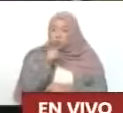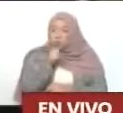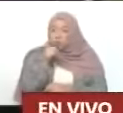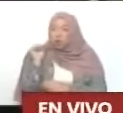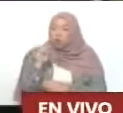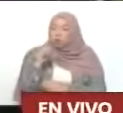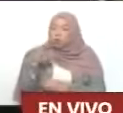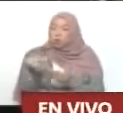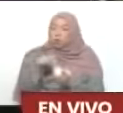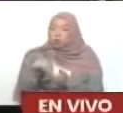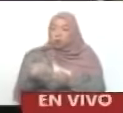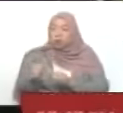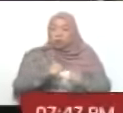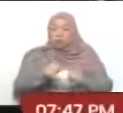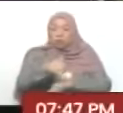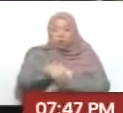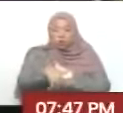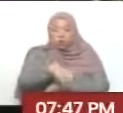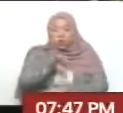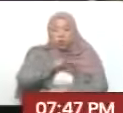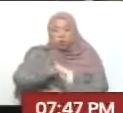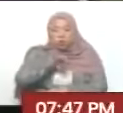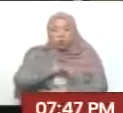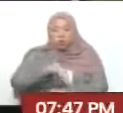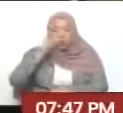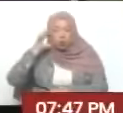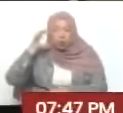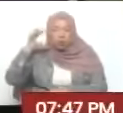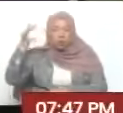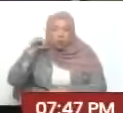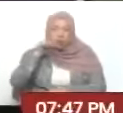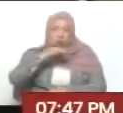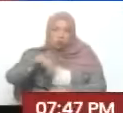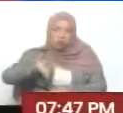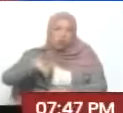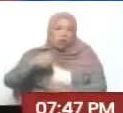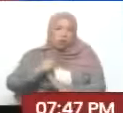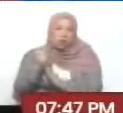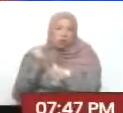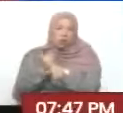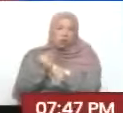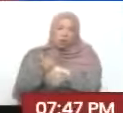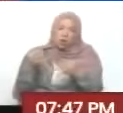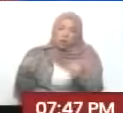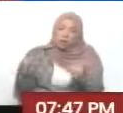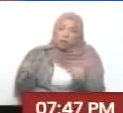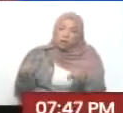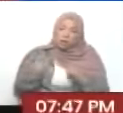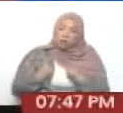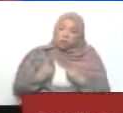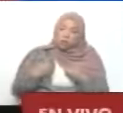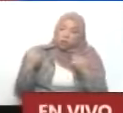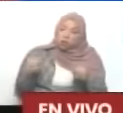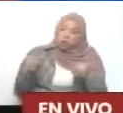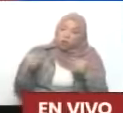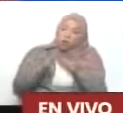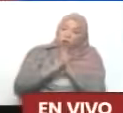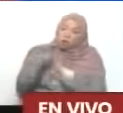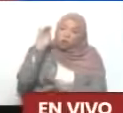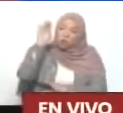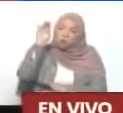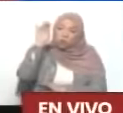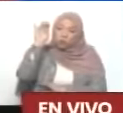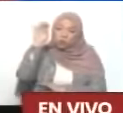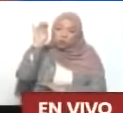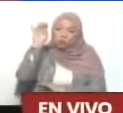el lugar de los movimientos sociales, es el lugar de la imaginación, es el lugar de la dinámica natural de la vida de uno. De la reinvención constante. ¿Y nosotros venimos de